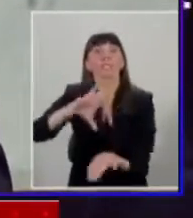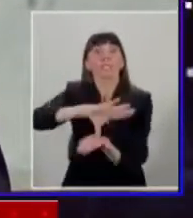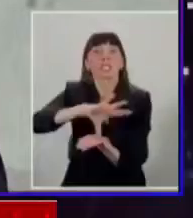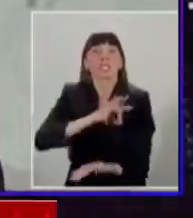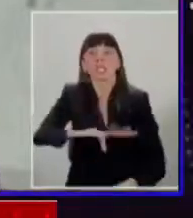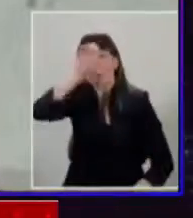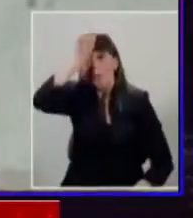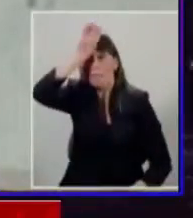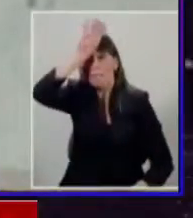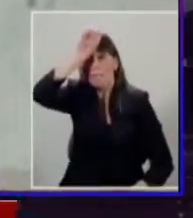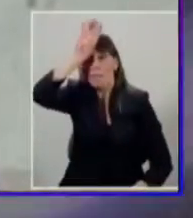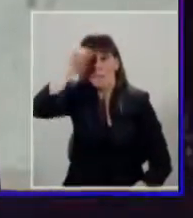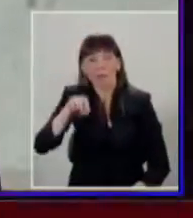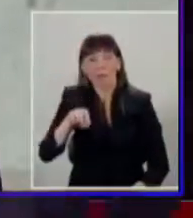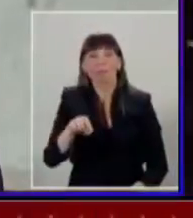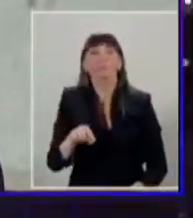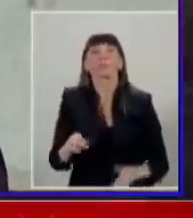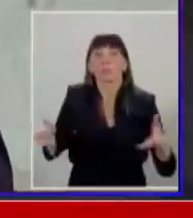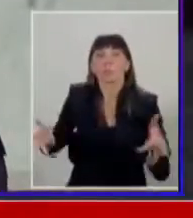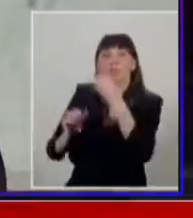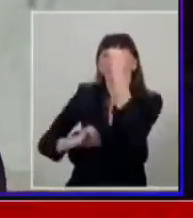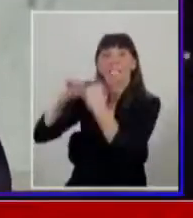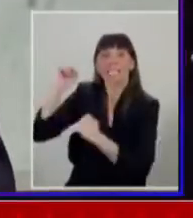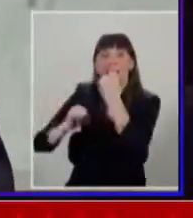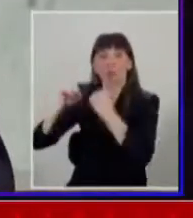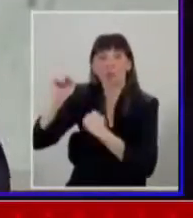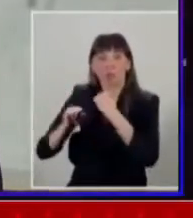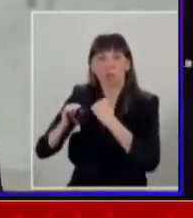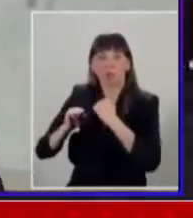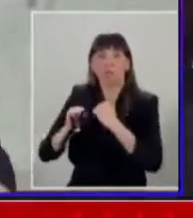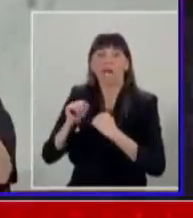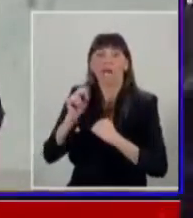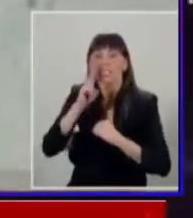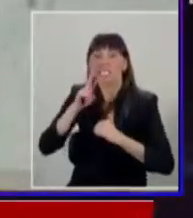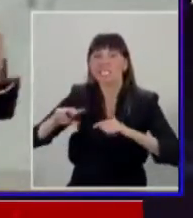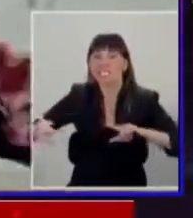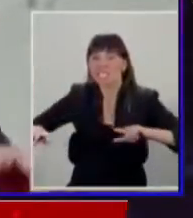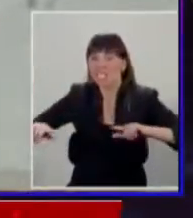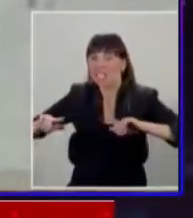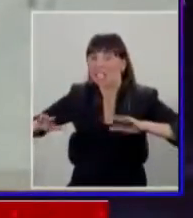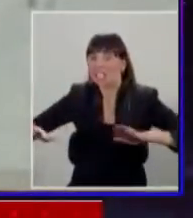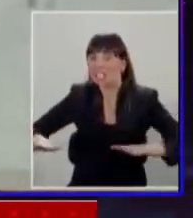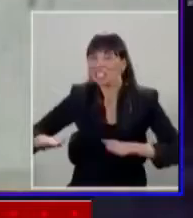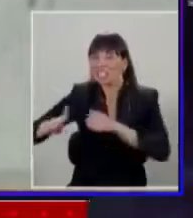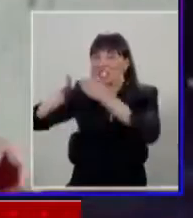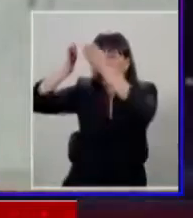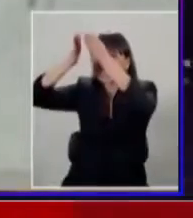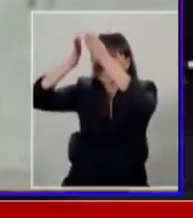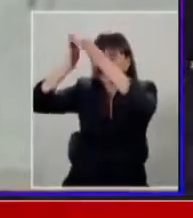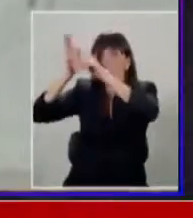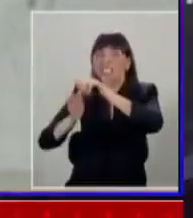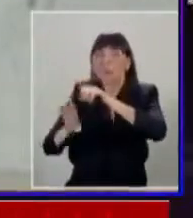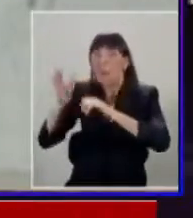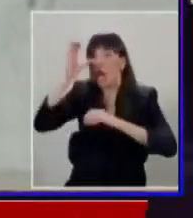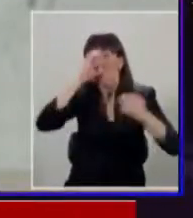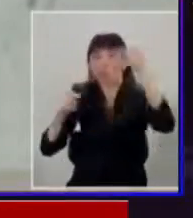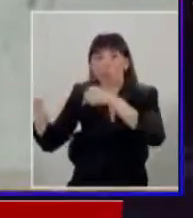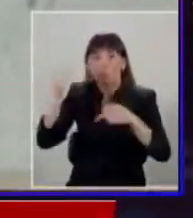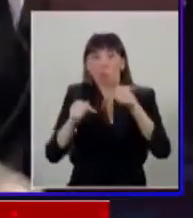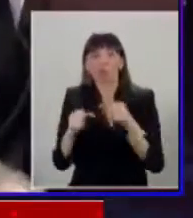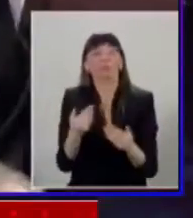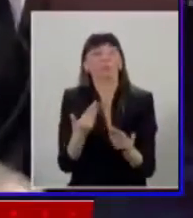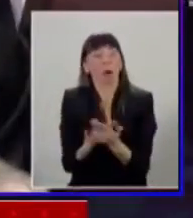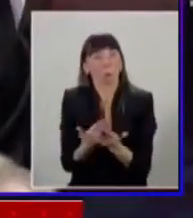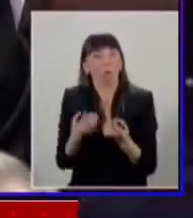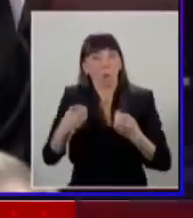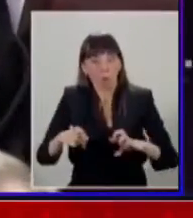estas cuentas públicas la primera al iniciar un gobierno cuenta da cuenta de lo que se va a hacer los proyectos de este gobierno y la